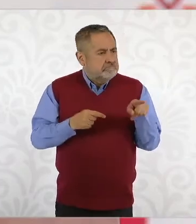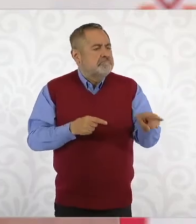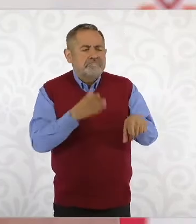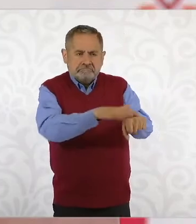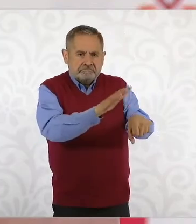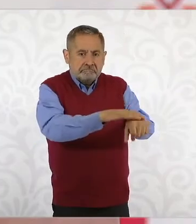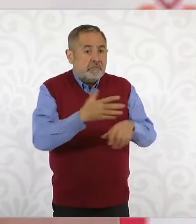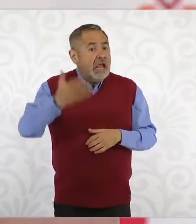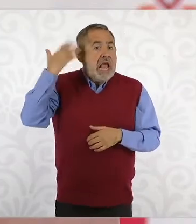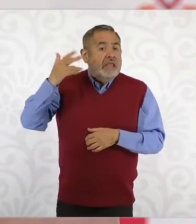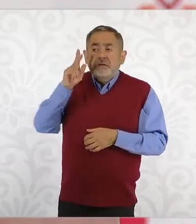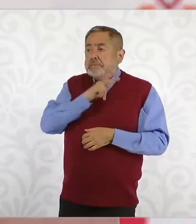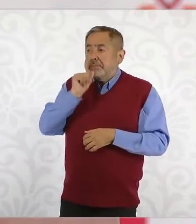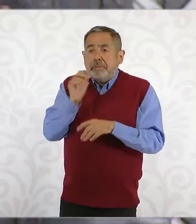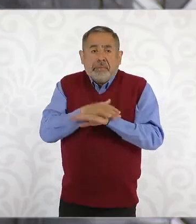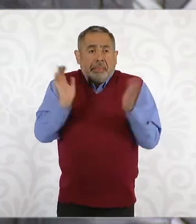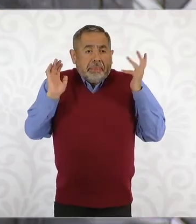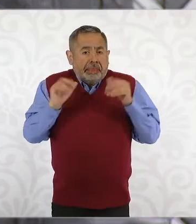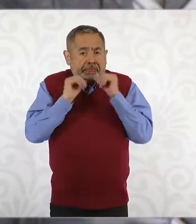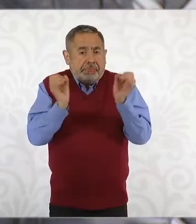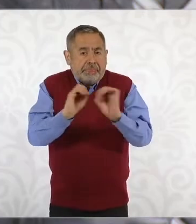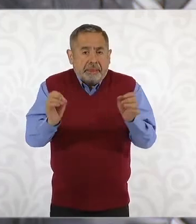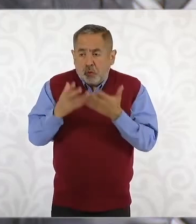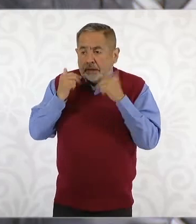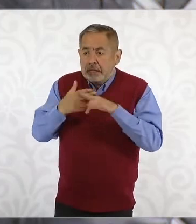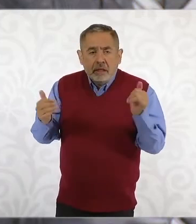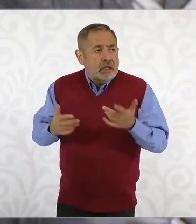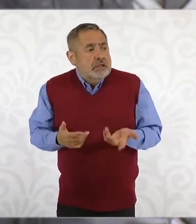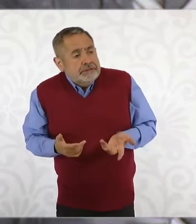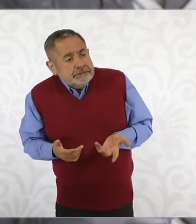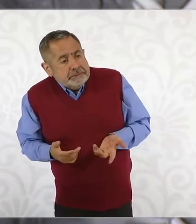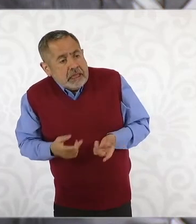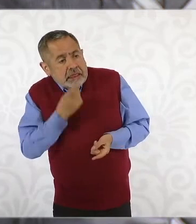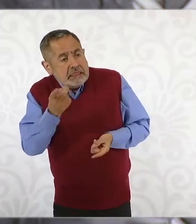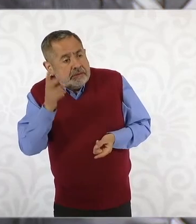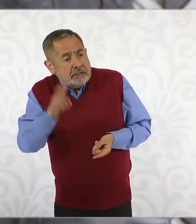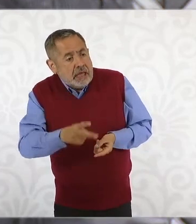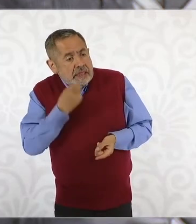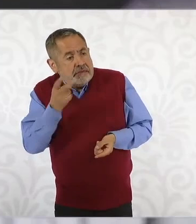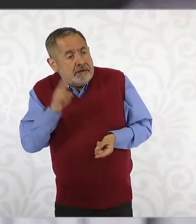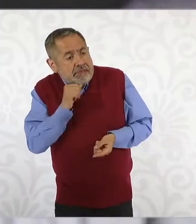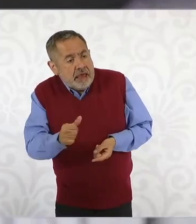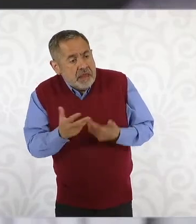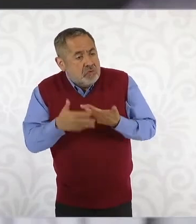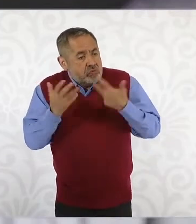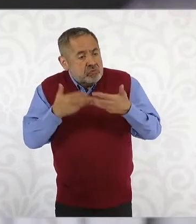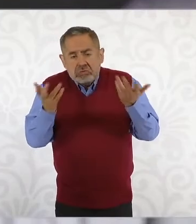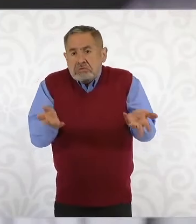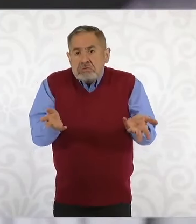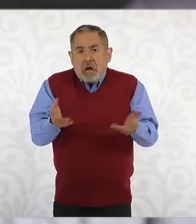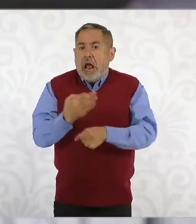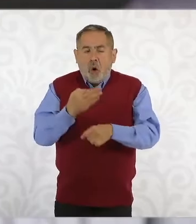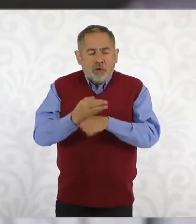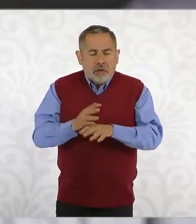estaba simplemente a la expectativa de qué se dice y qué se presenta en los propios medios.